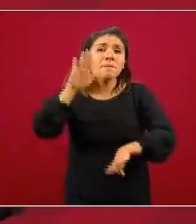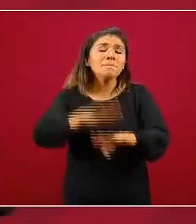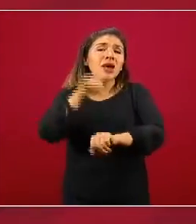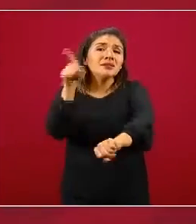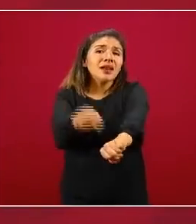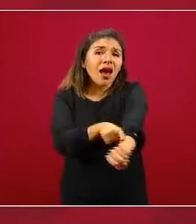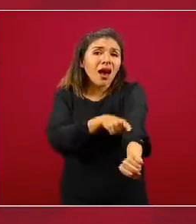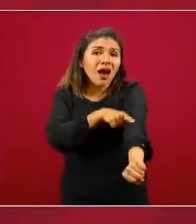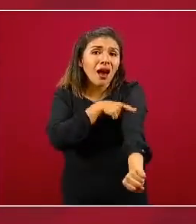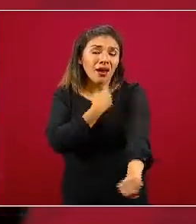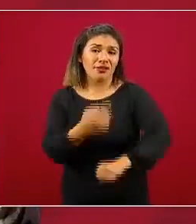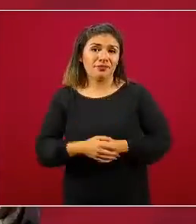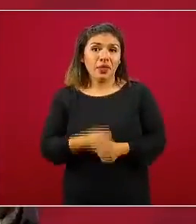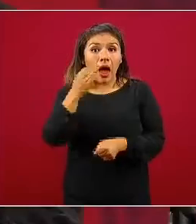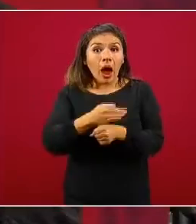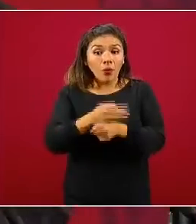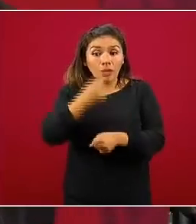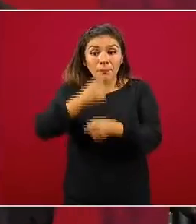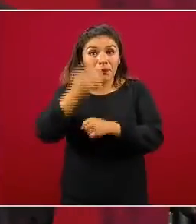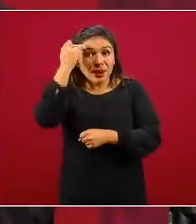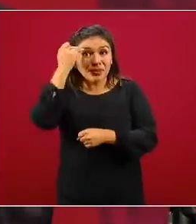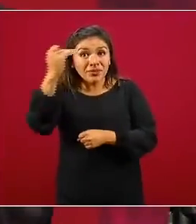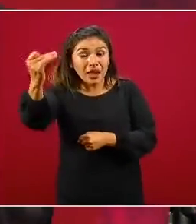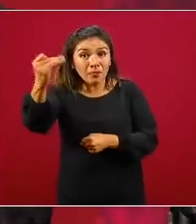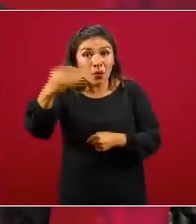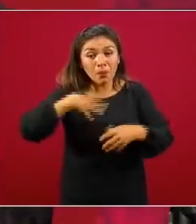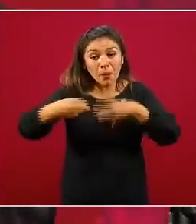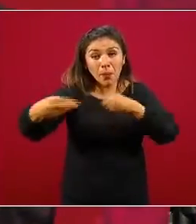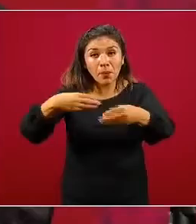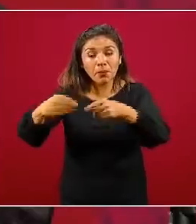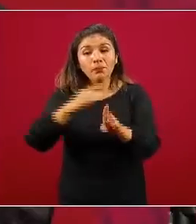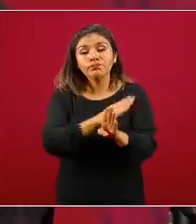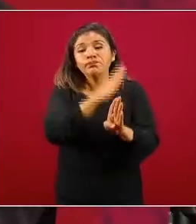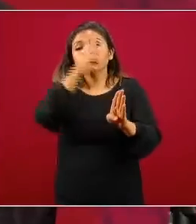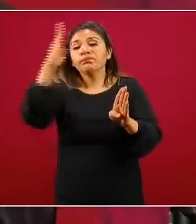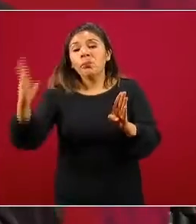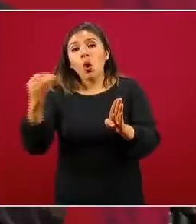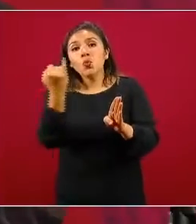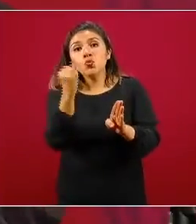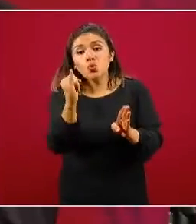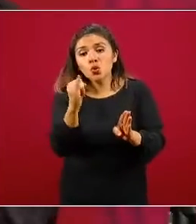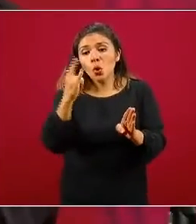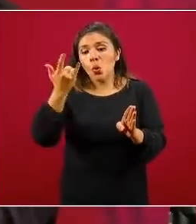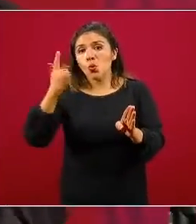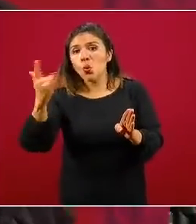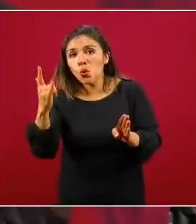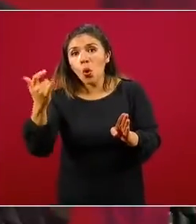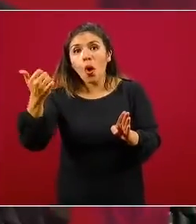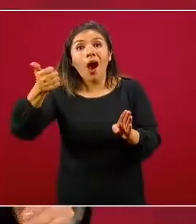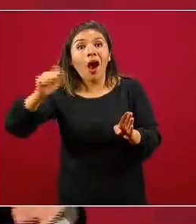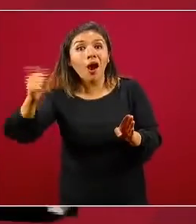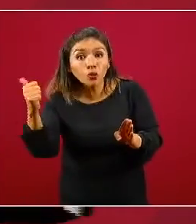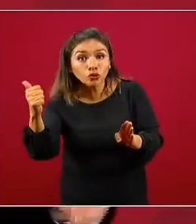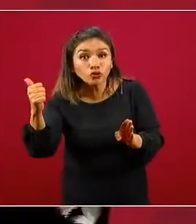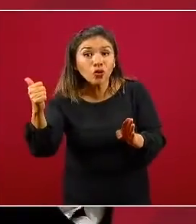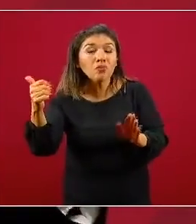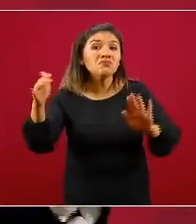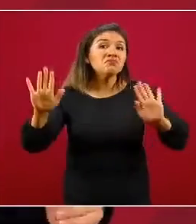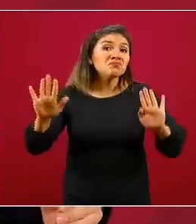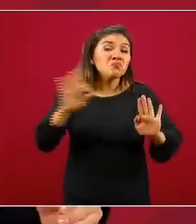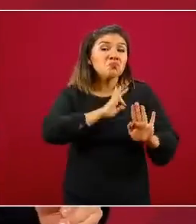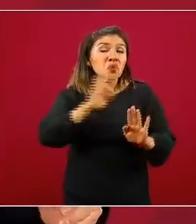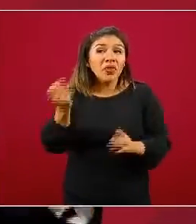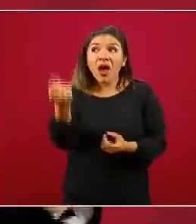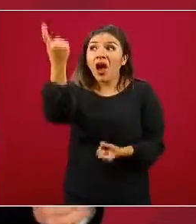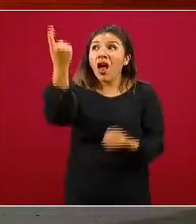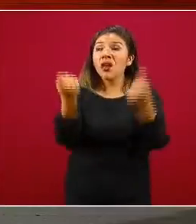larga. Este primer ciclo epidémico se prolongará en junio, en julio, en agosto, y todavía